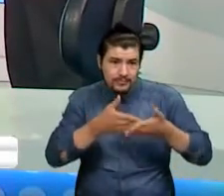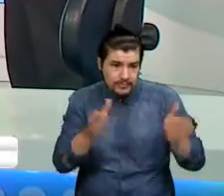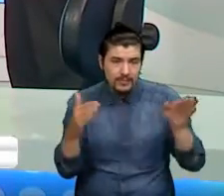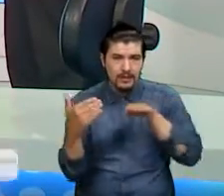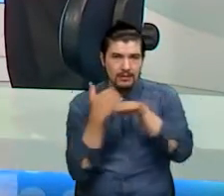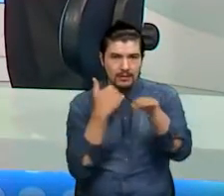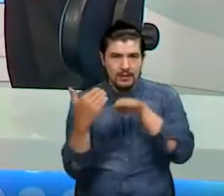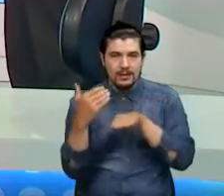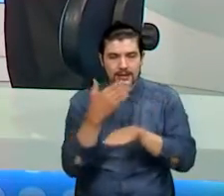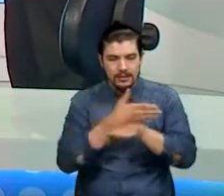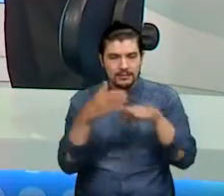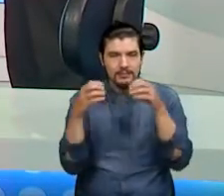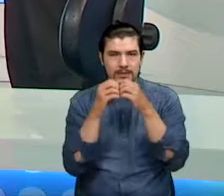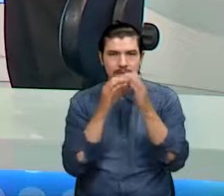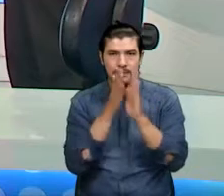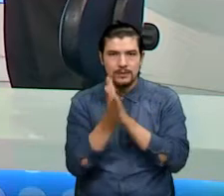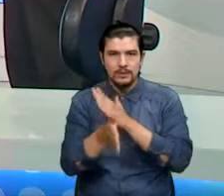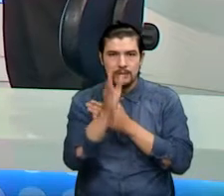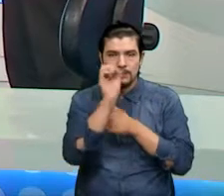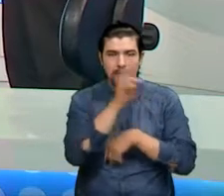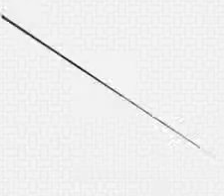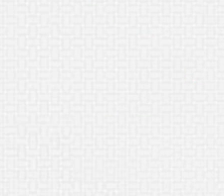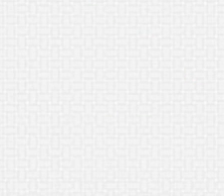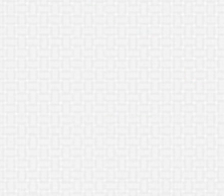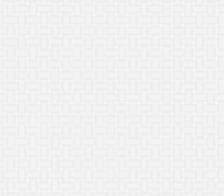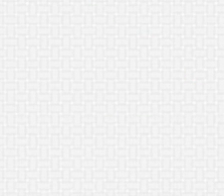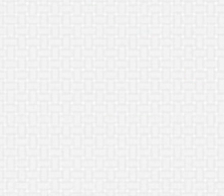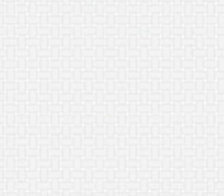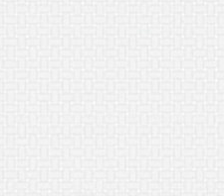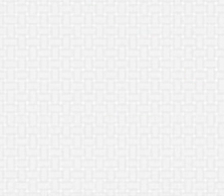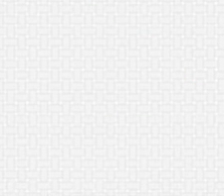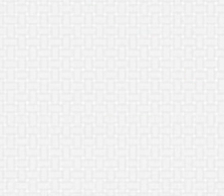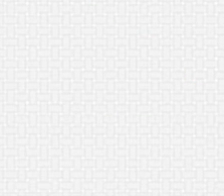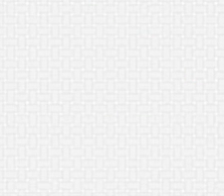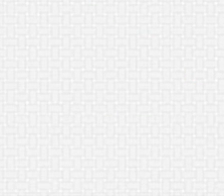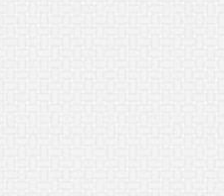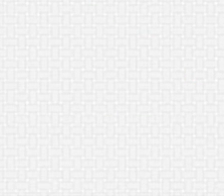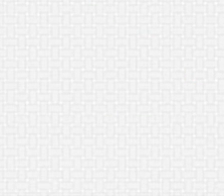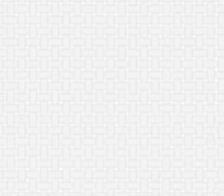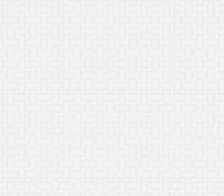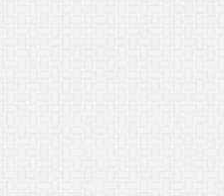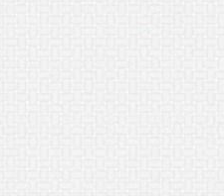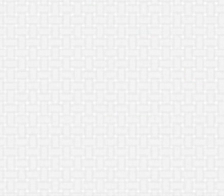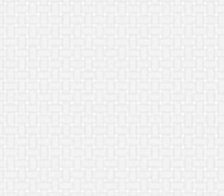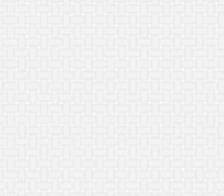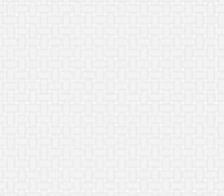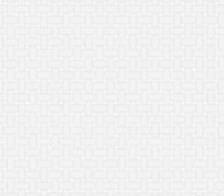Continúen, compañeros, con más información en Oriente Noticias. Canaltro.com